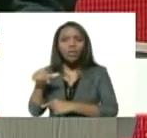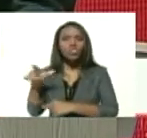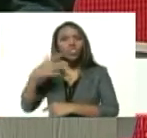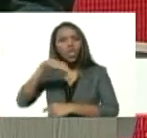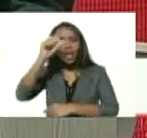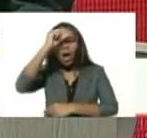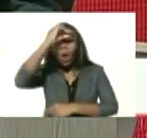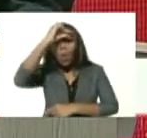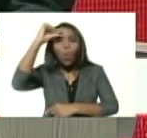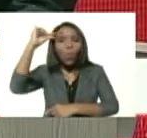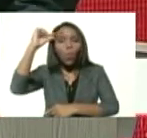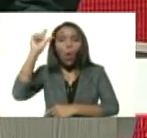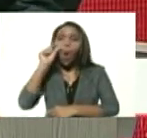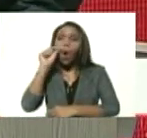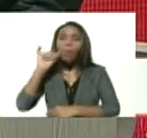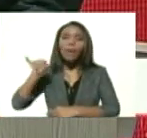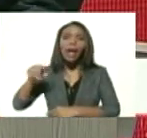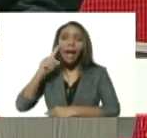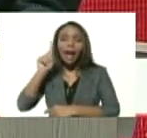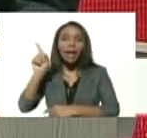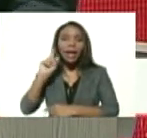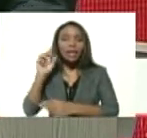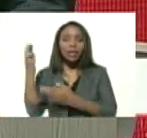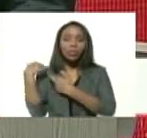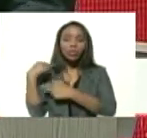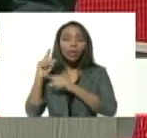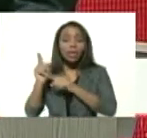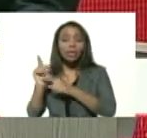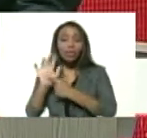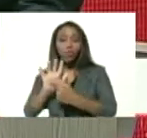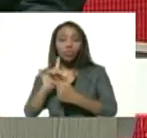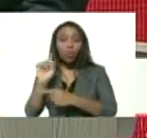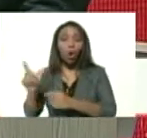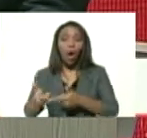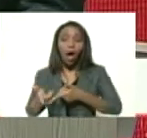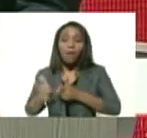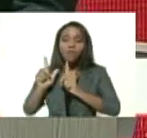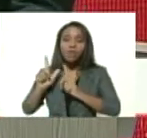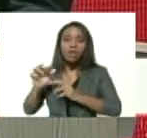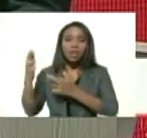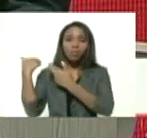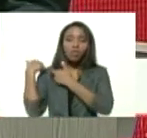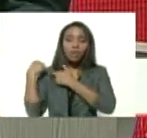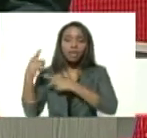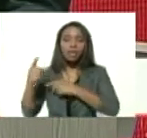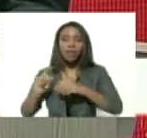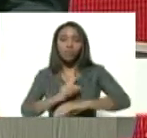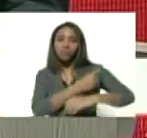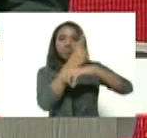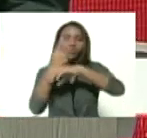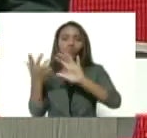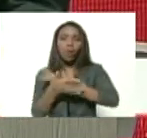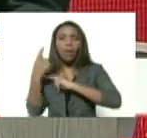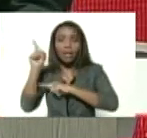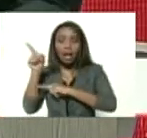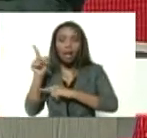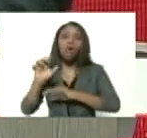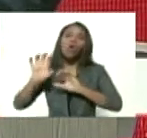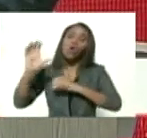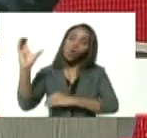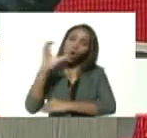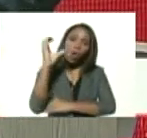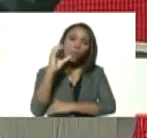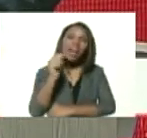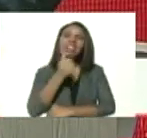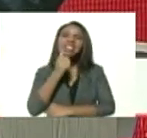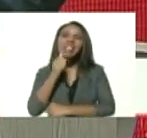Borges, que es el responsable directo, así ha sido sindicado por los autores materiales del magnicidio? En Colombia. ¿A